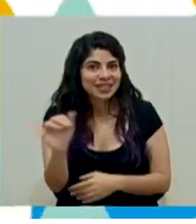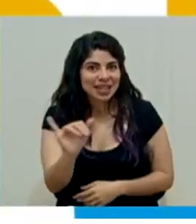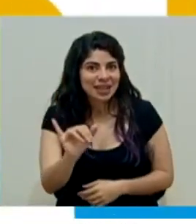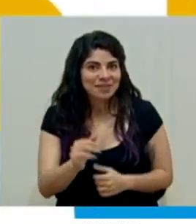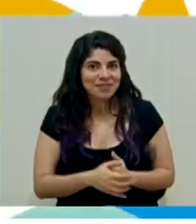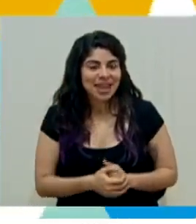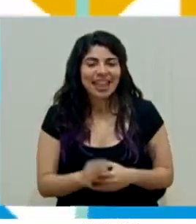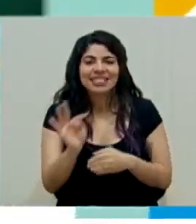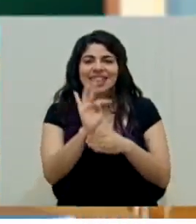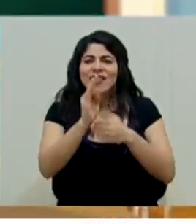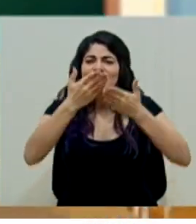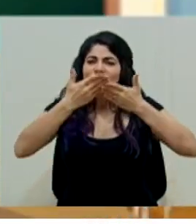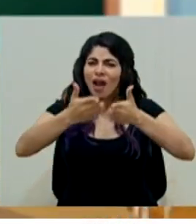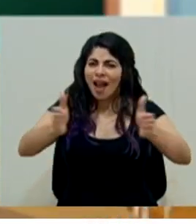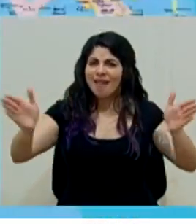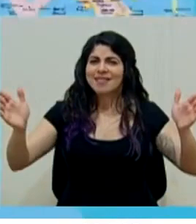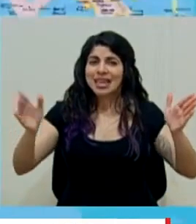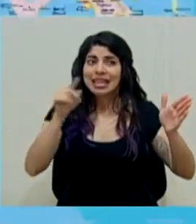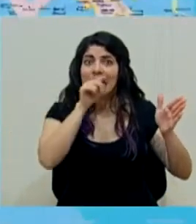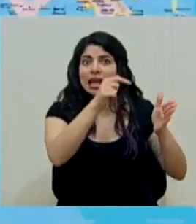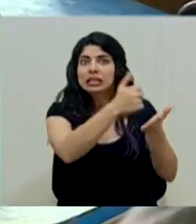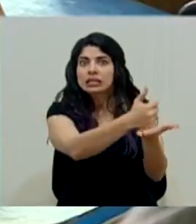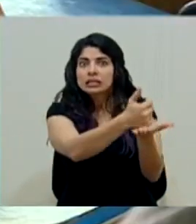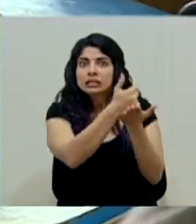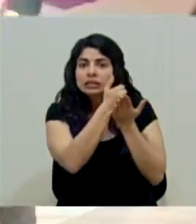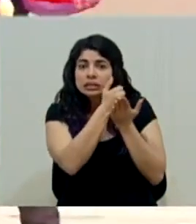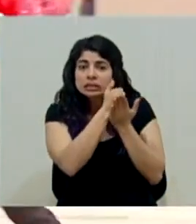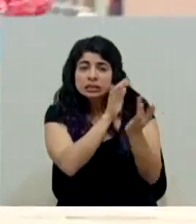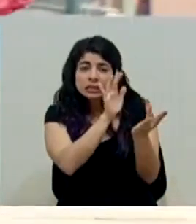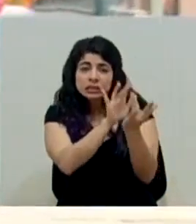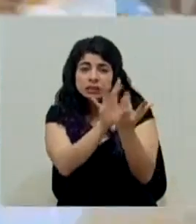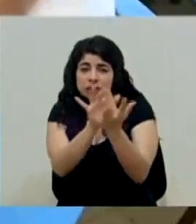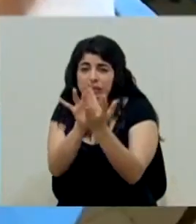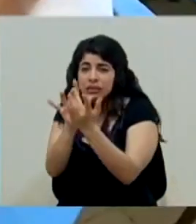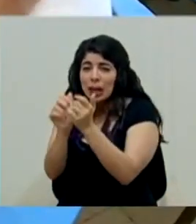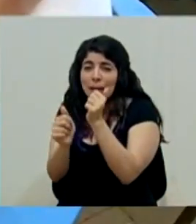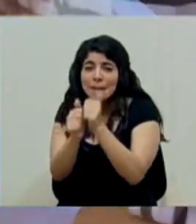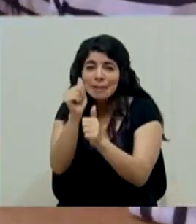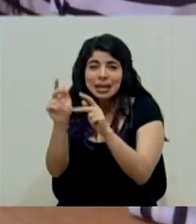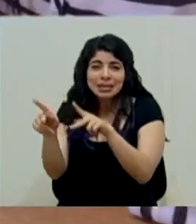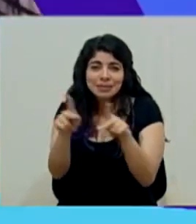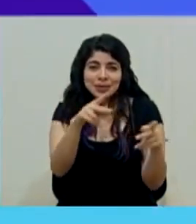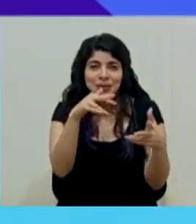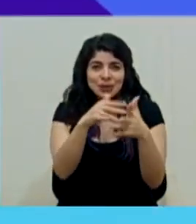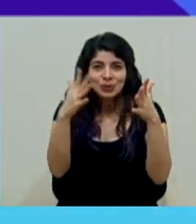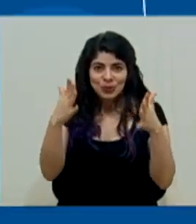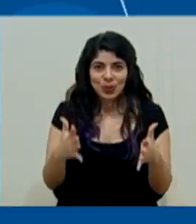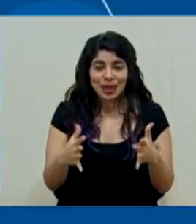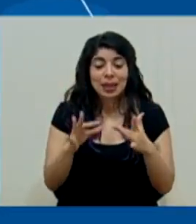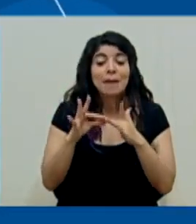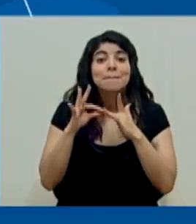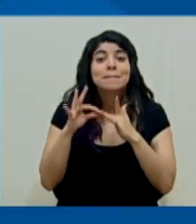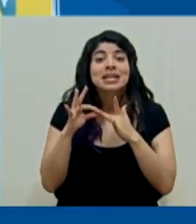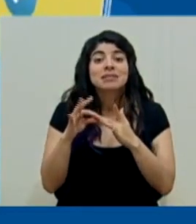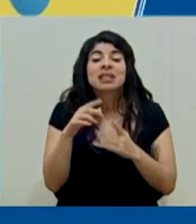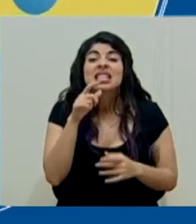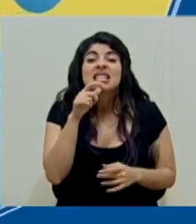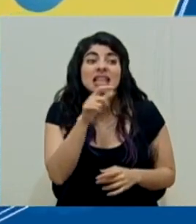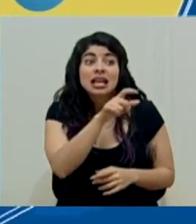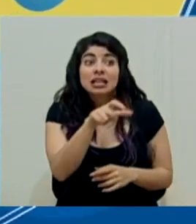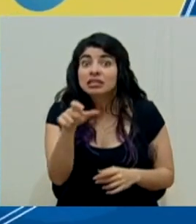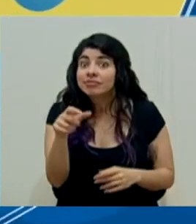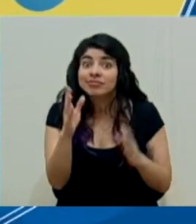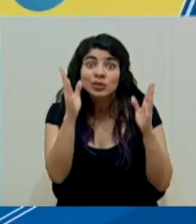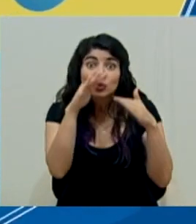La televisión abierta nos ayudará a alcanzar a la mayor parte de la población estudiantil, especialmente quienes no